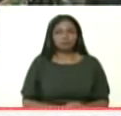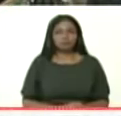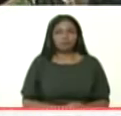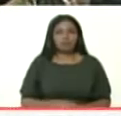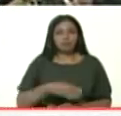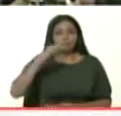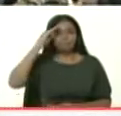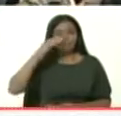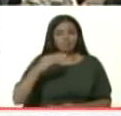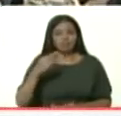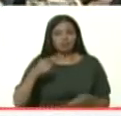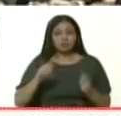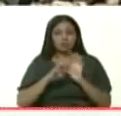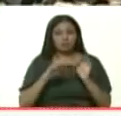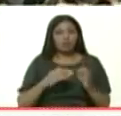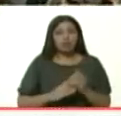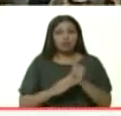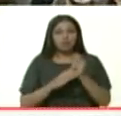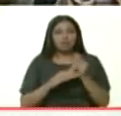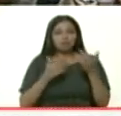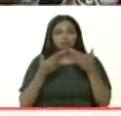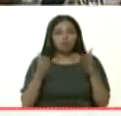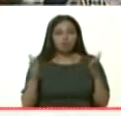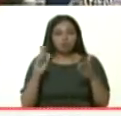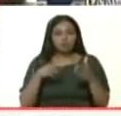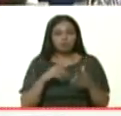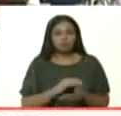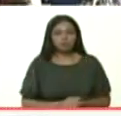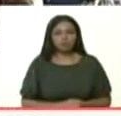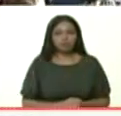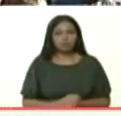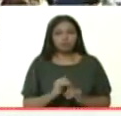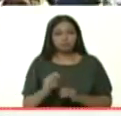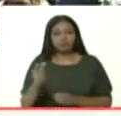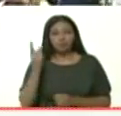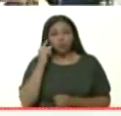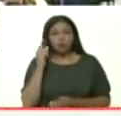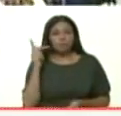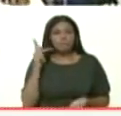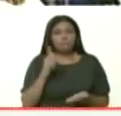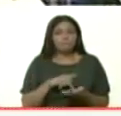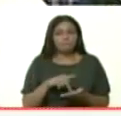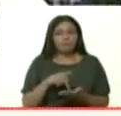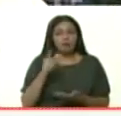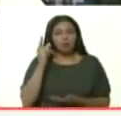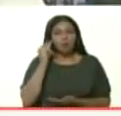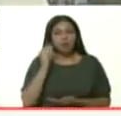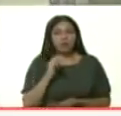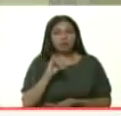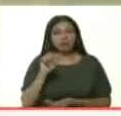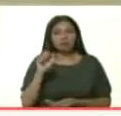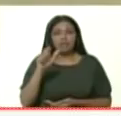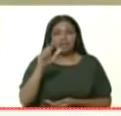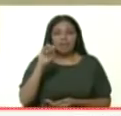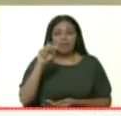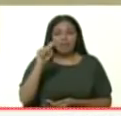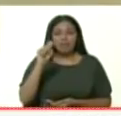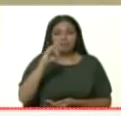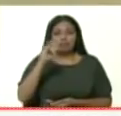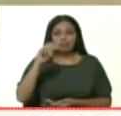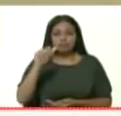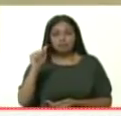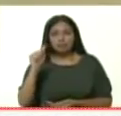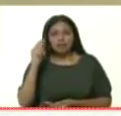Militar, líder popular. Y esta mujer que está aquí, Yelitza Santaella, líder